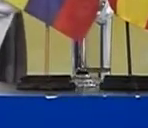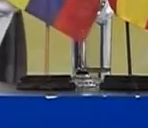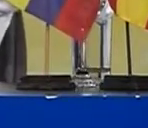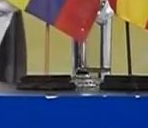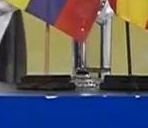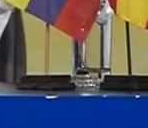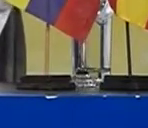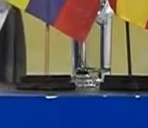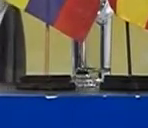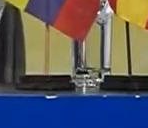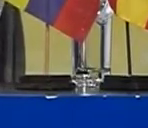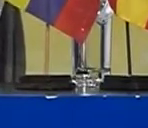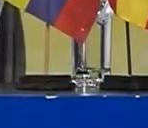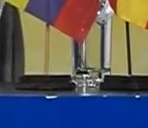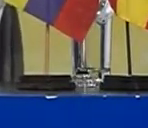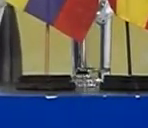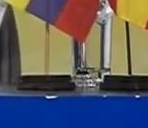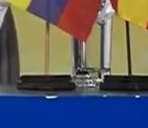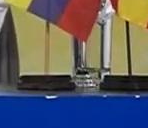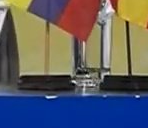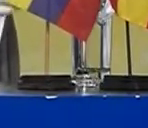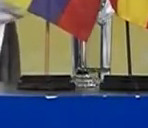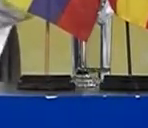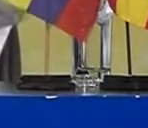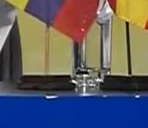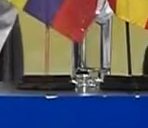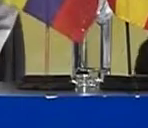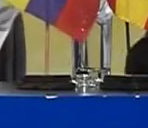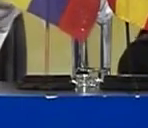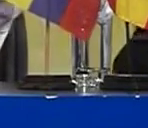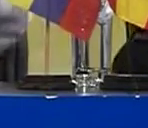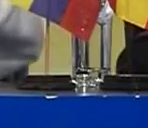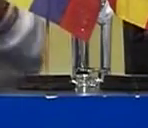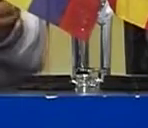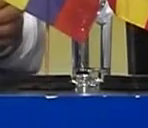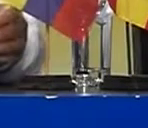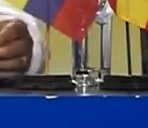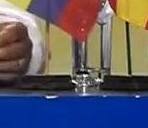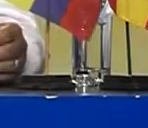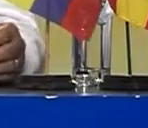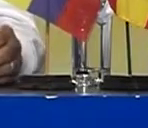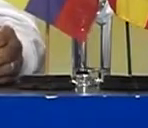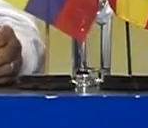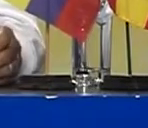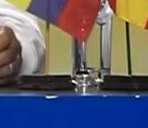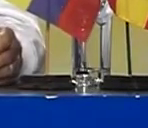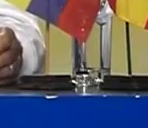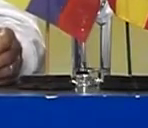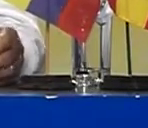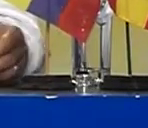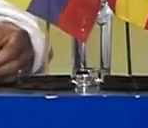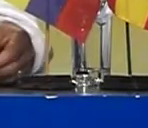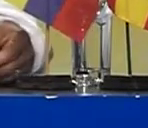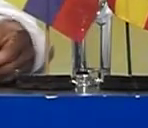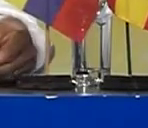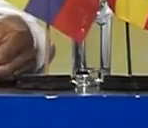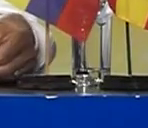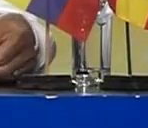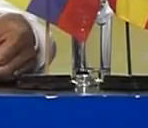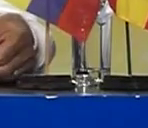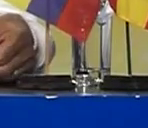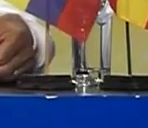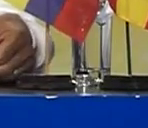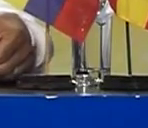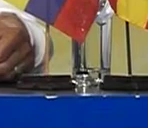por todas las grandes fuentes, están en los grandes parques tomándose fotografía